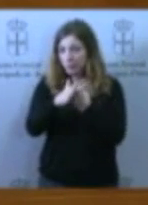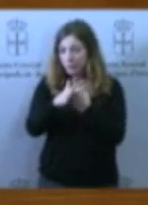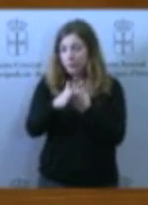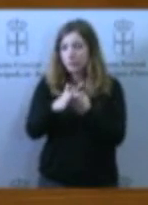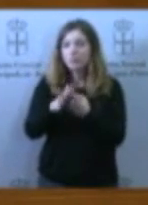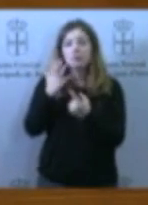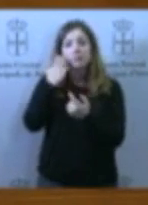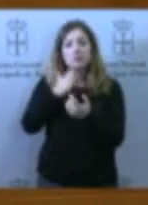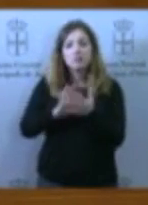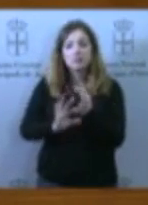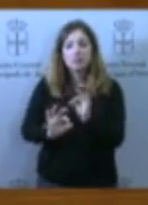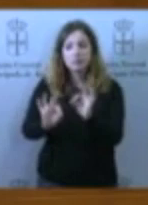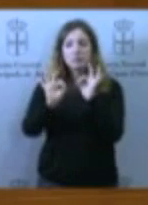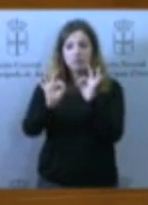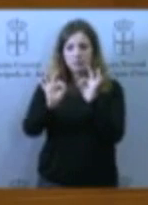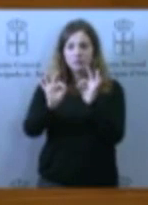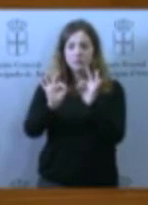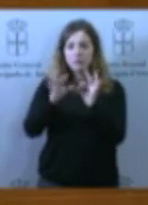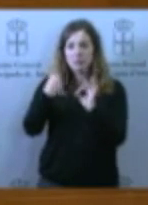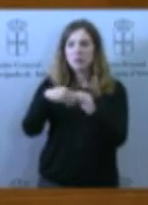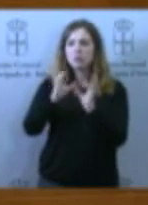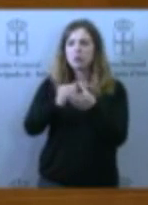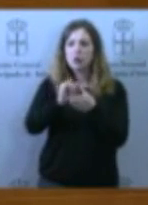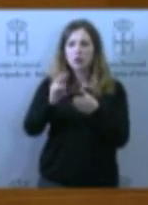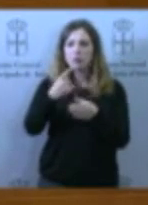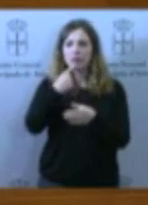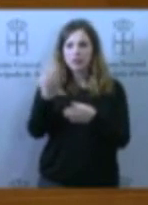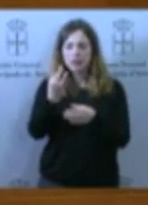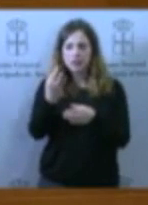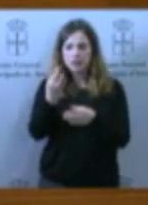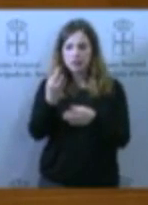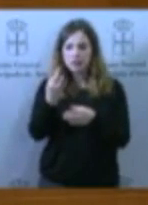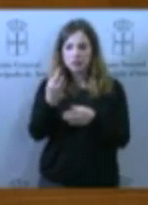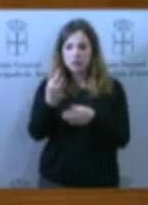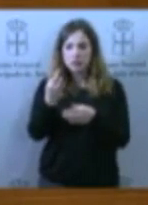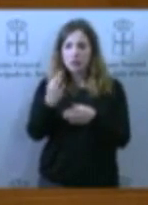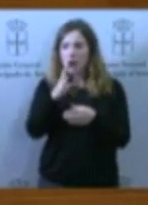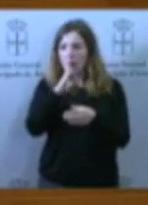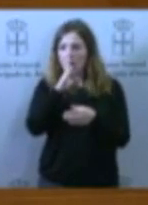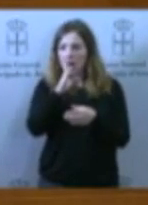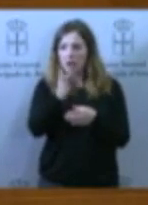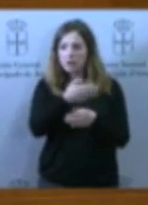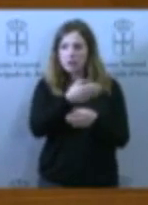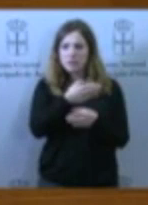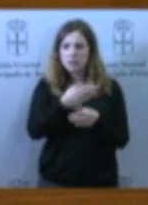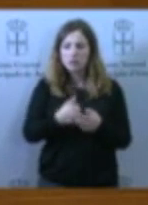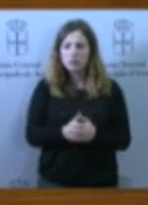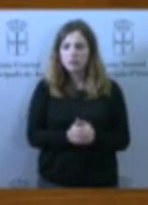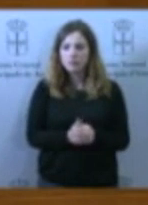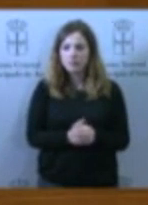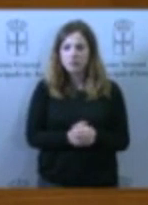el portavoz del Grupo Izquierda Unida, que es que se encontró una puerta de atrás para hacerlo a través de la Copa América de Vela.